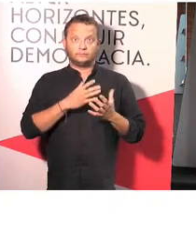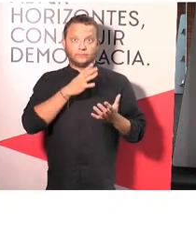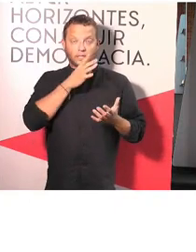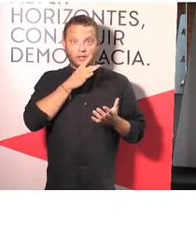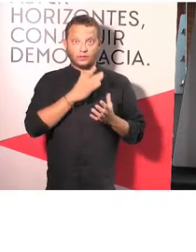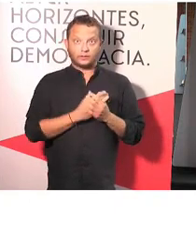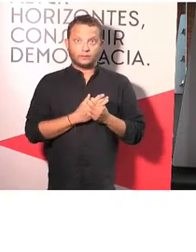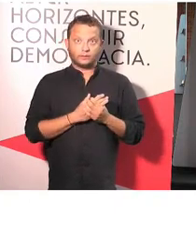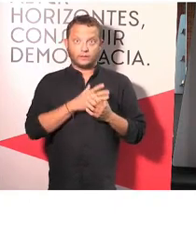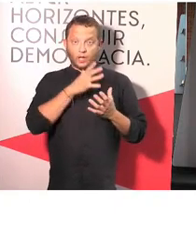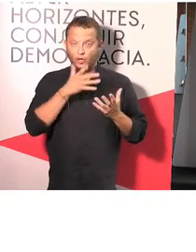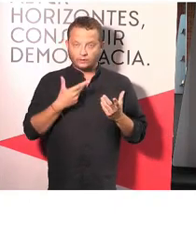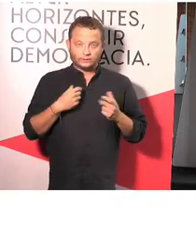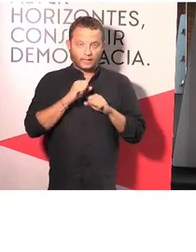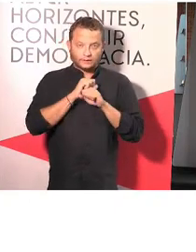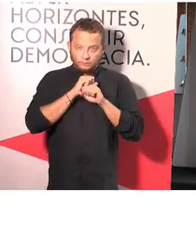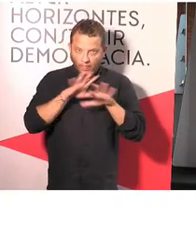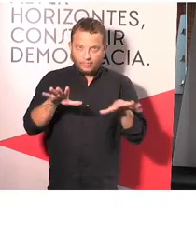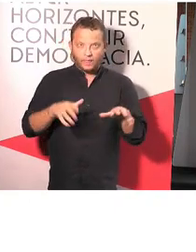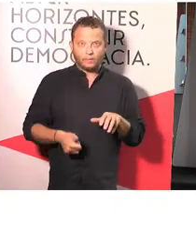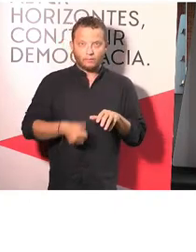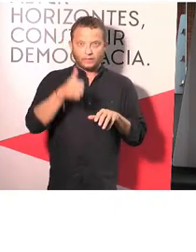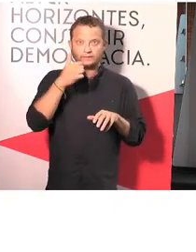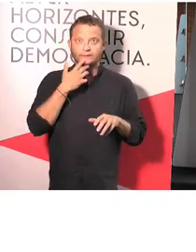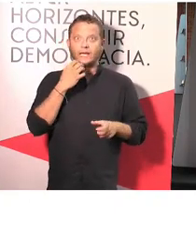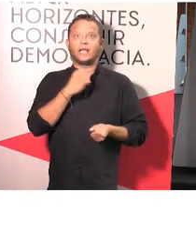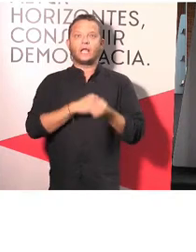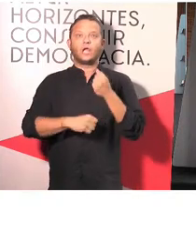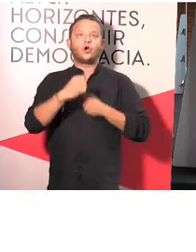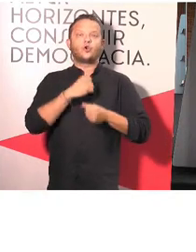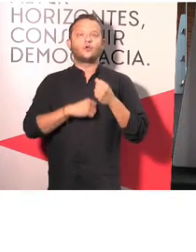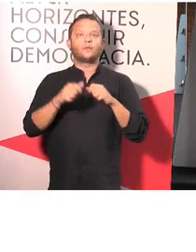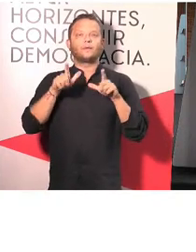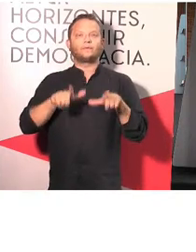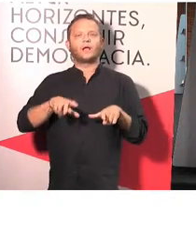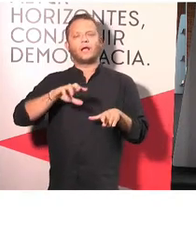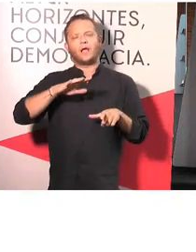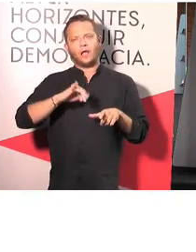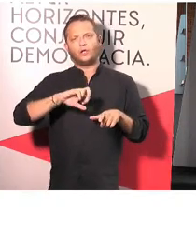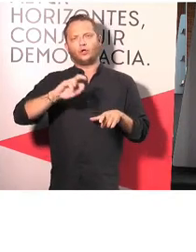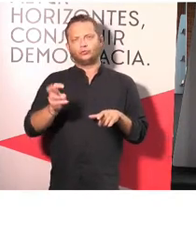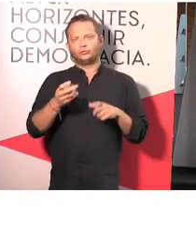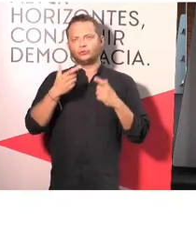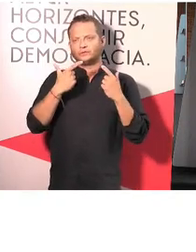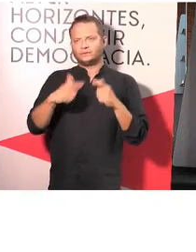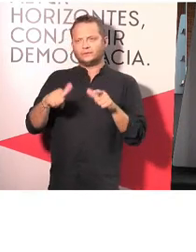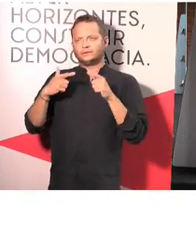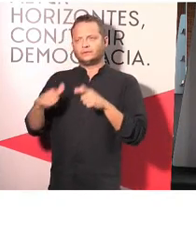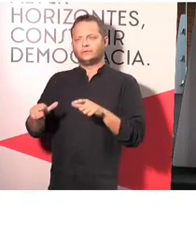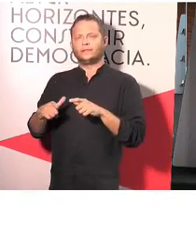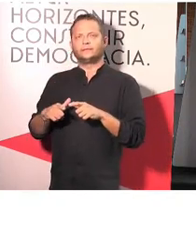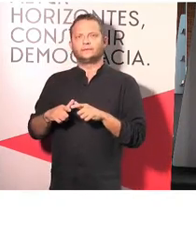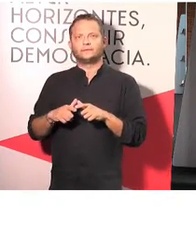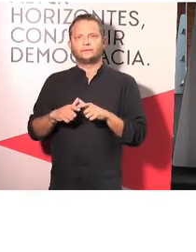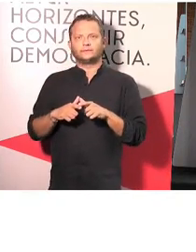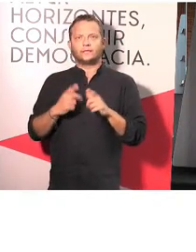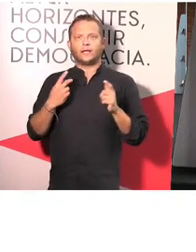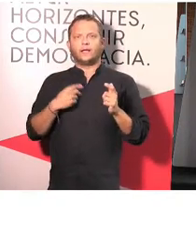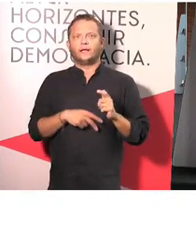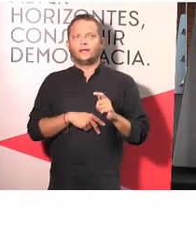se ha expandido mucho más, ¿no? la economía de plataforma. Hay otros sectores que generalmente